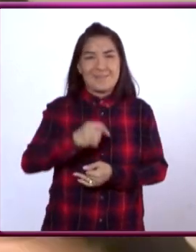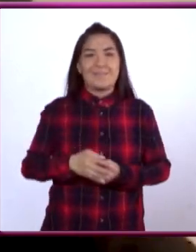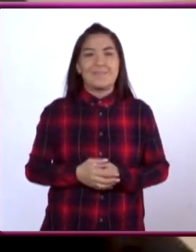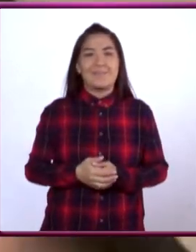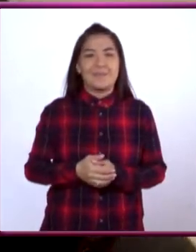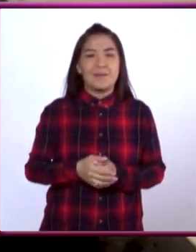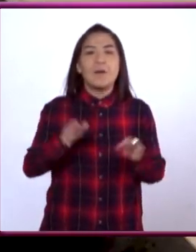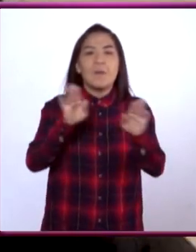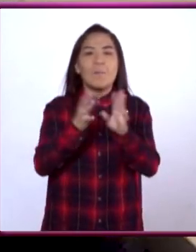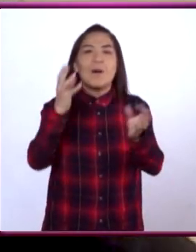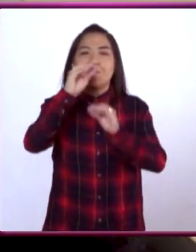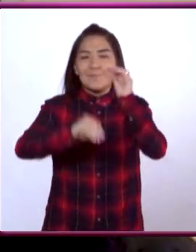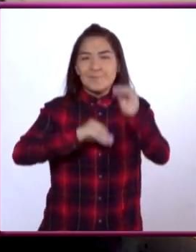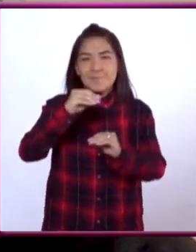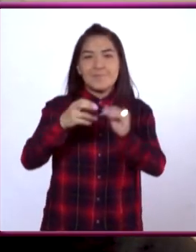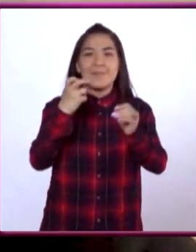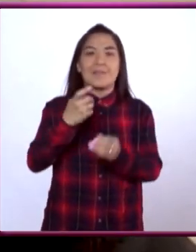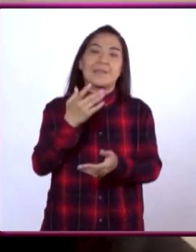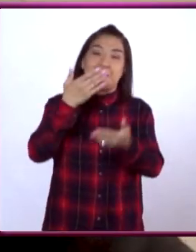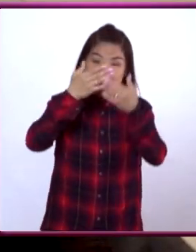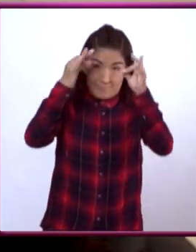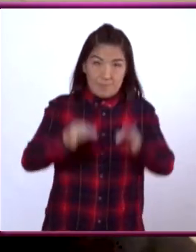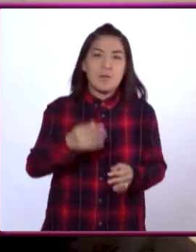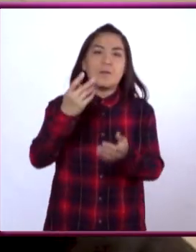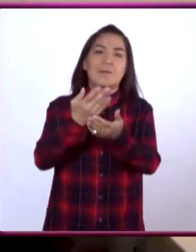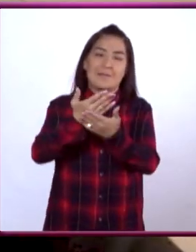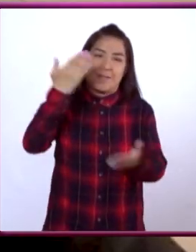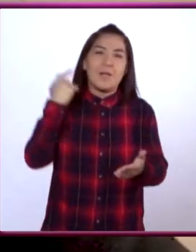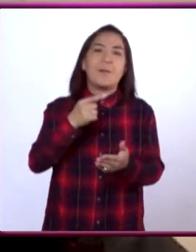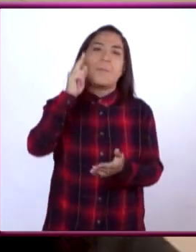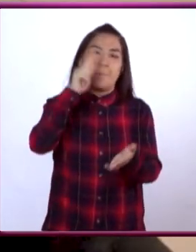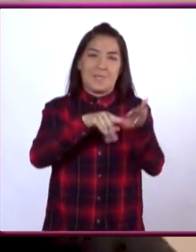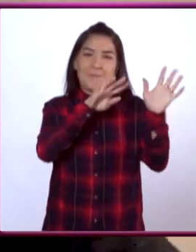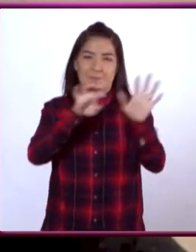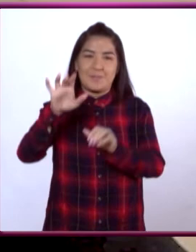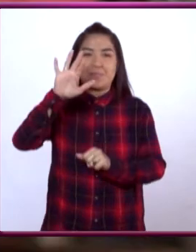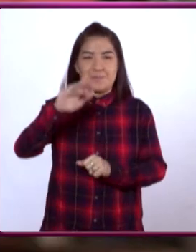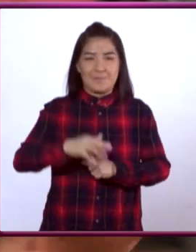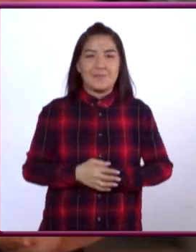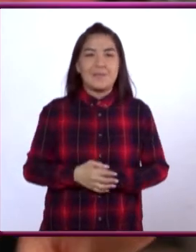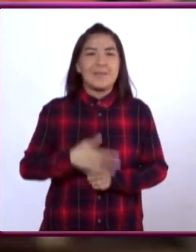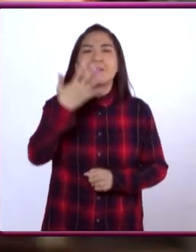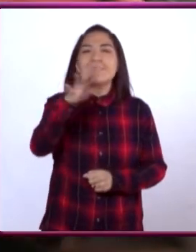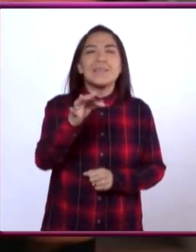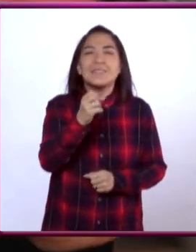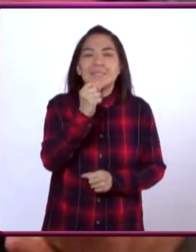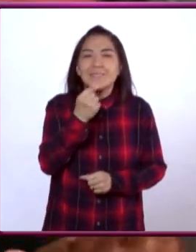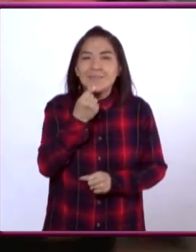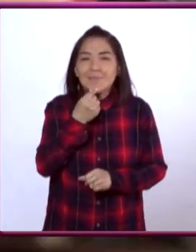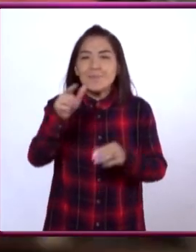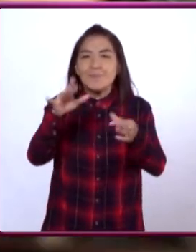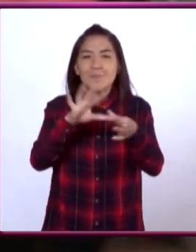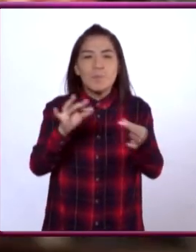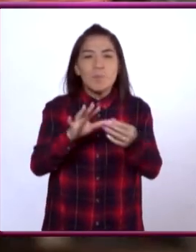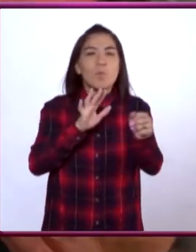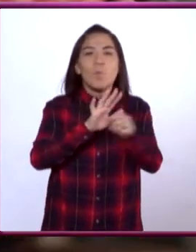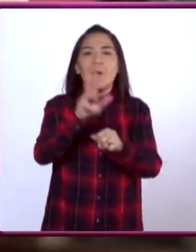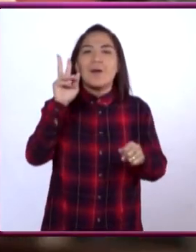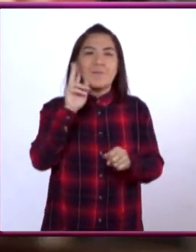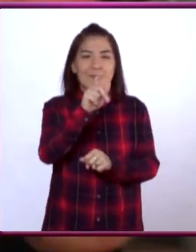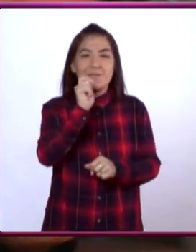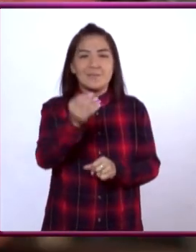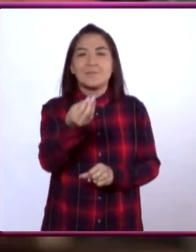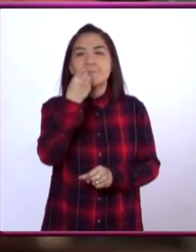teóricos que inicialmente lo propusieron en los años 50 y todos somos muy felices. Doctora Cortés, en 10 segundos, ¿algún